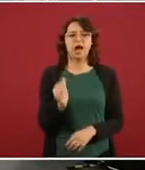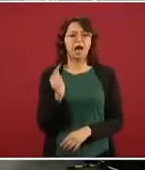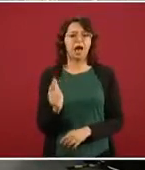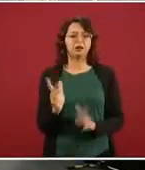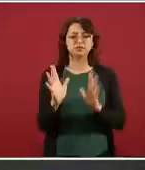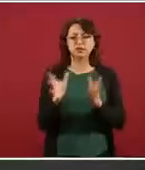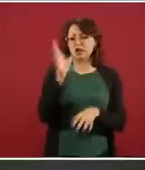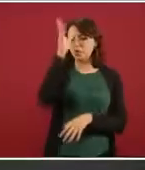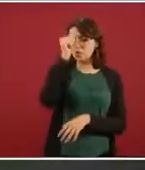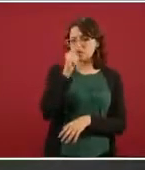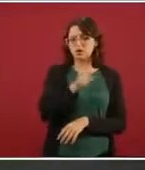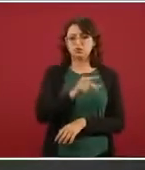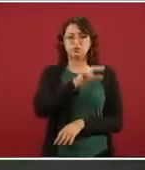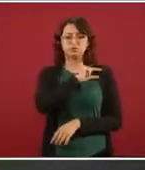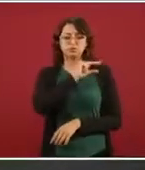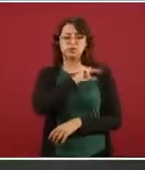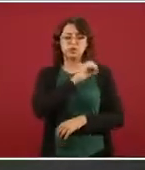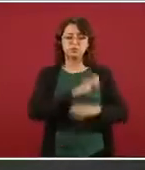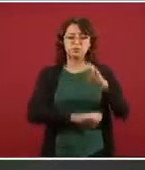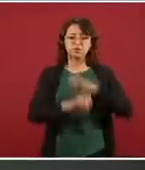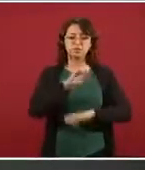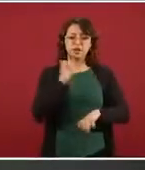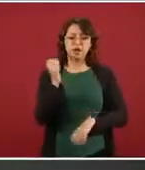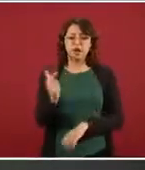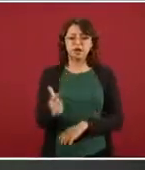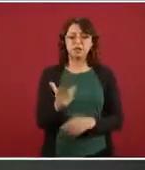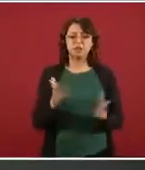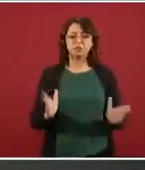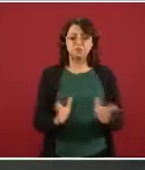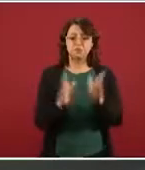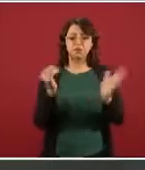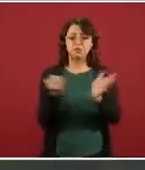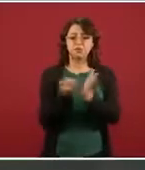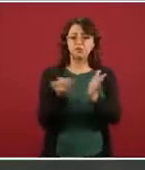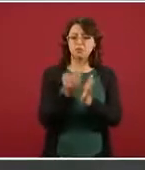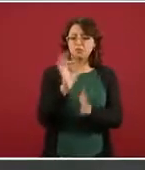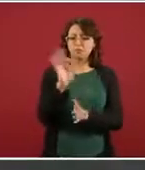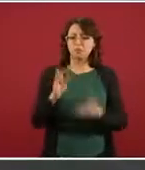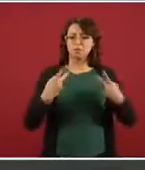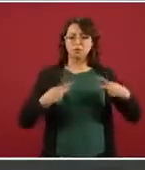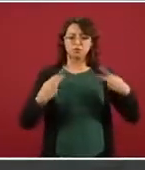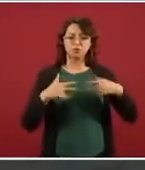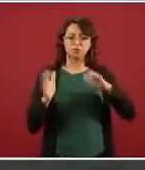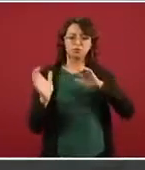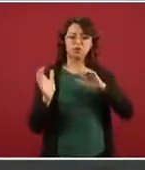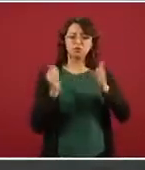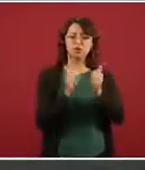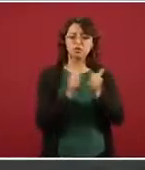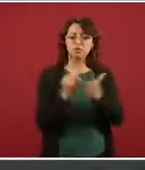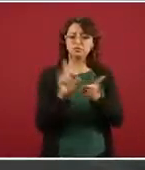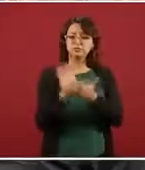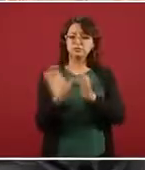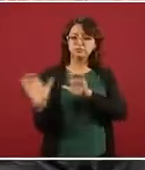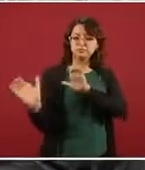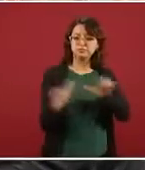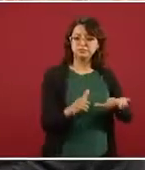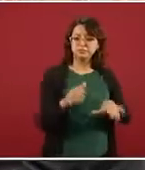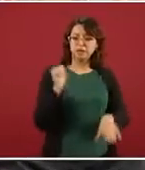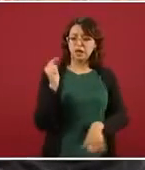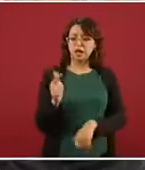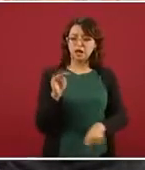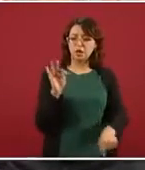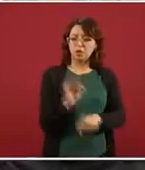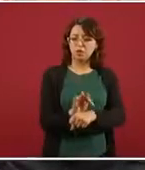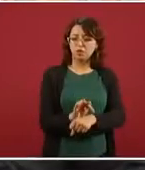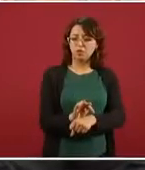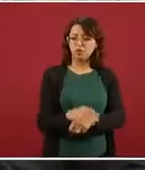con el sector privado, con las empresas, y si habrá algún estímulo para la contratación de personas con discapacidad?